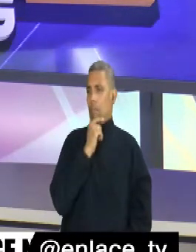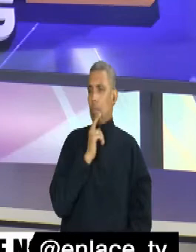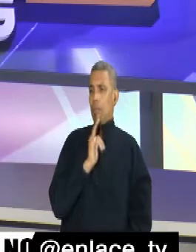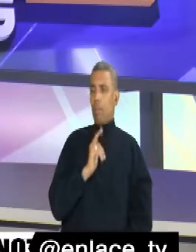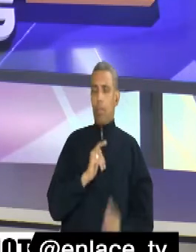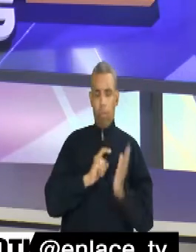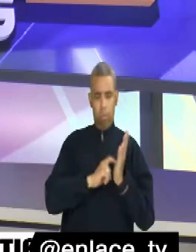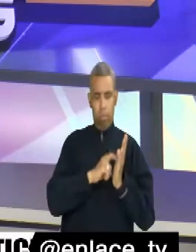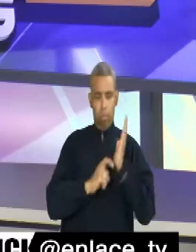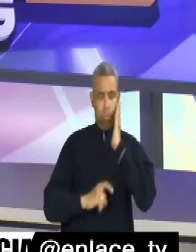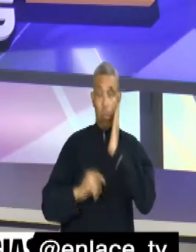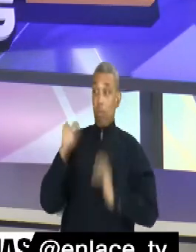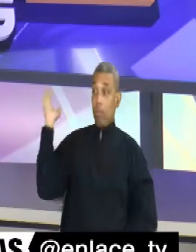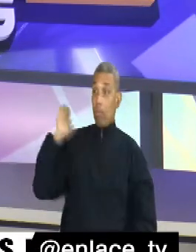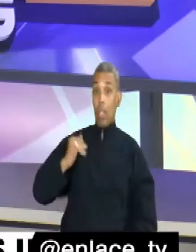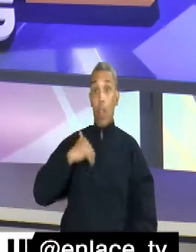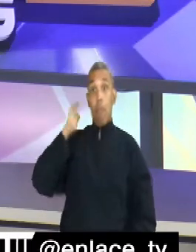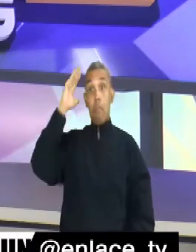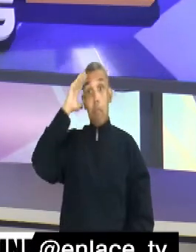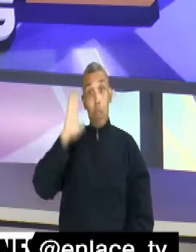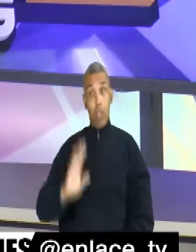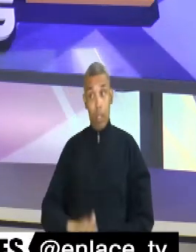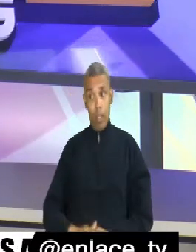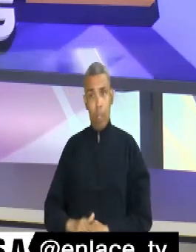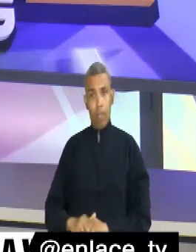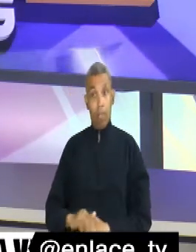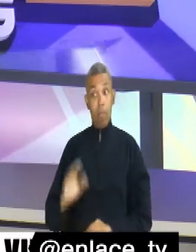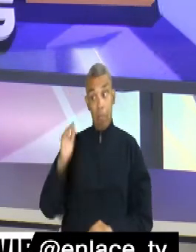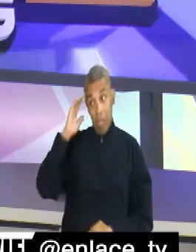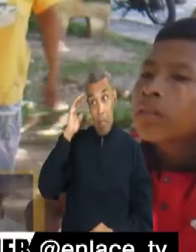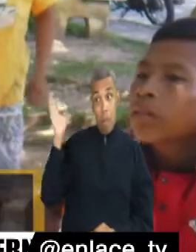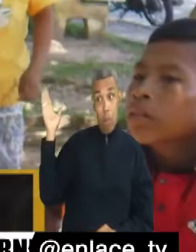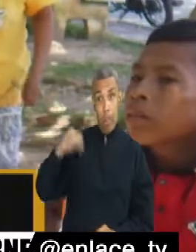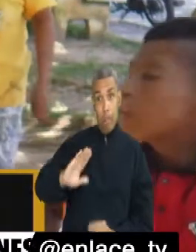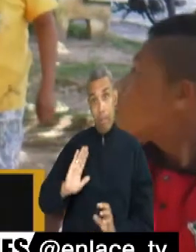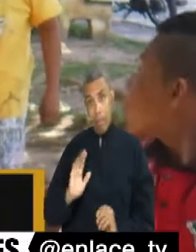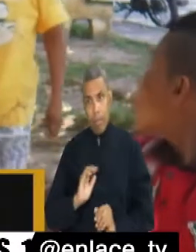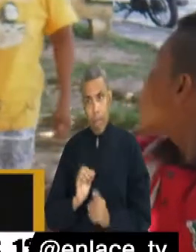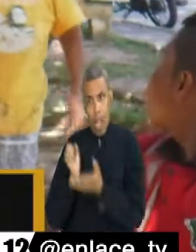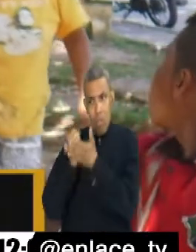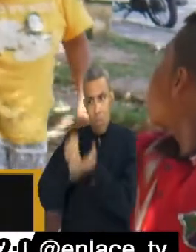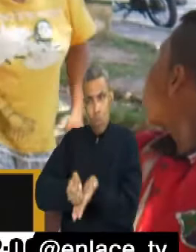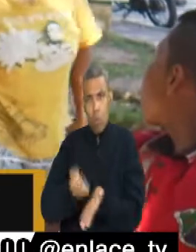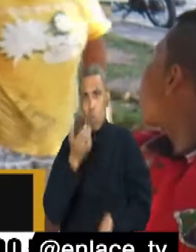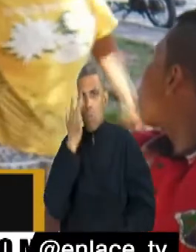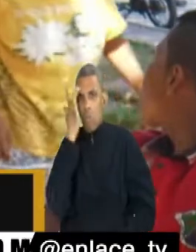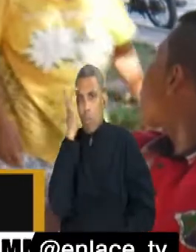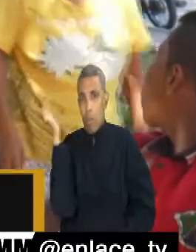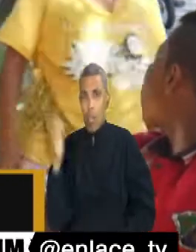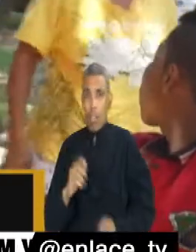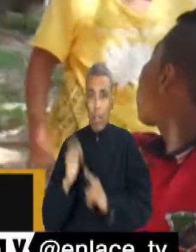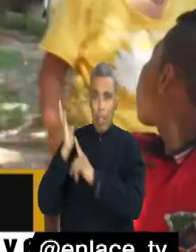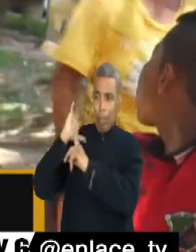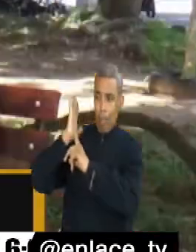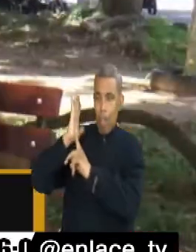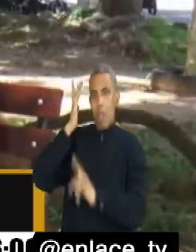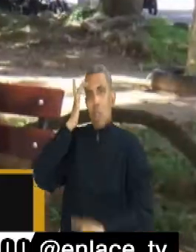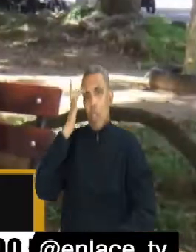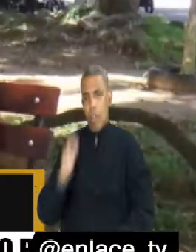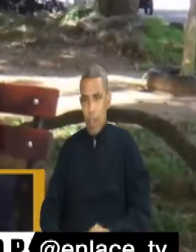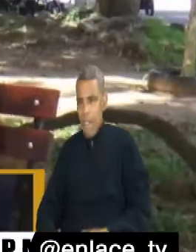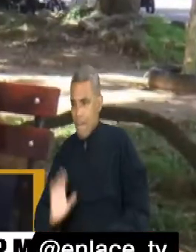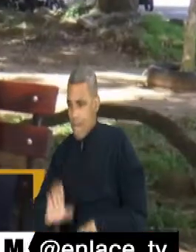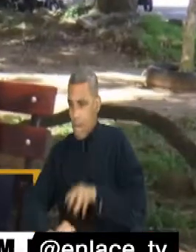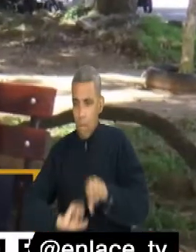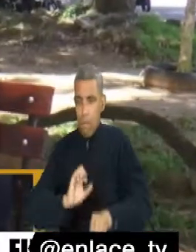caso en el que indígenas se tomaron el Parque El Bosque. Habitantes del barrio Cincuentenario les brindaron algunas ayudas como alimentación y ropa